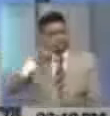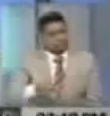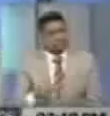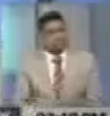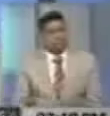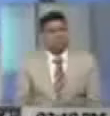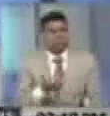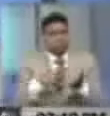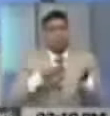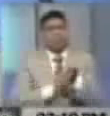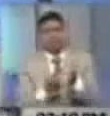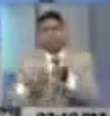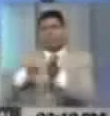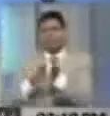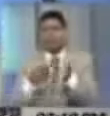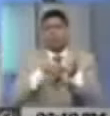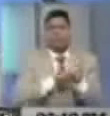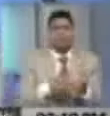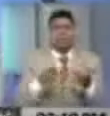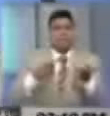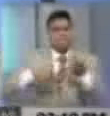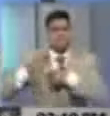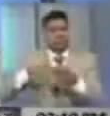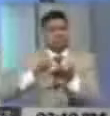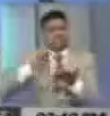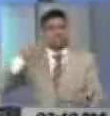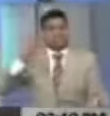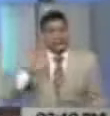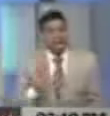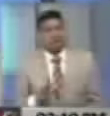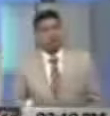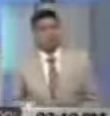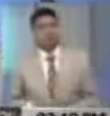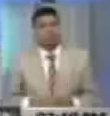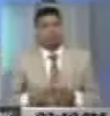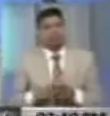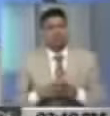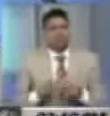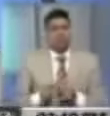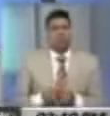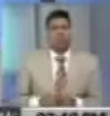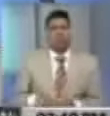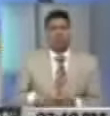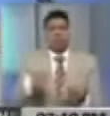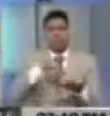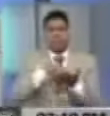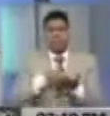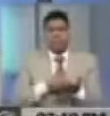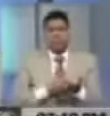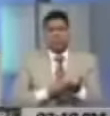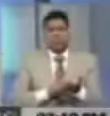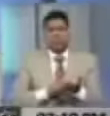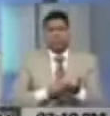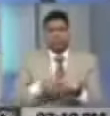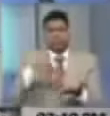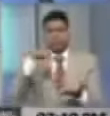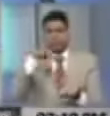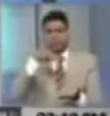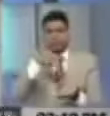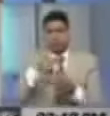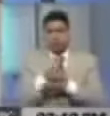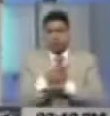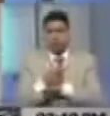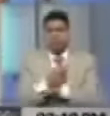reiterativo el tema de que los funcionarios de Carlos Ocariz no se hacen responsables absolutamente de